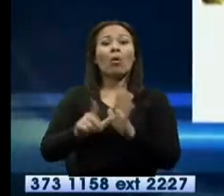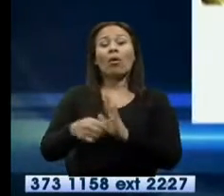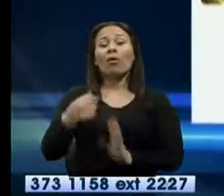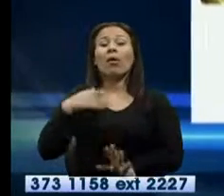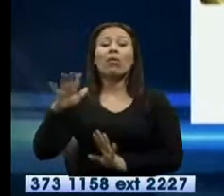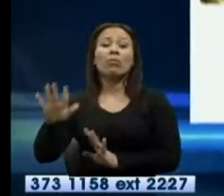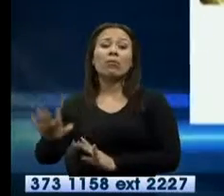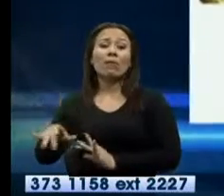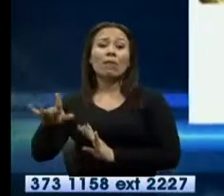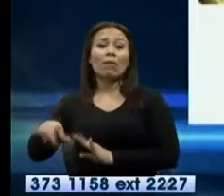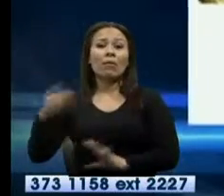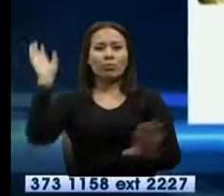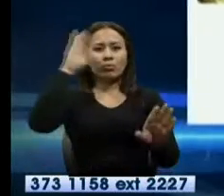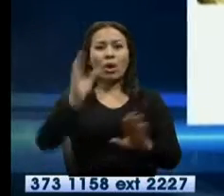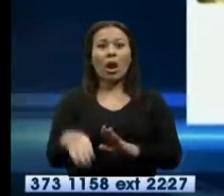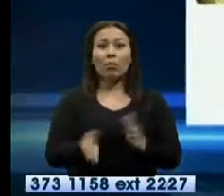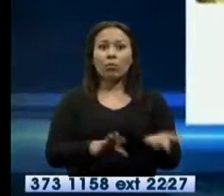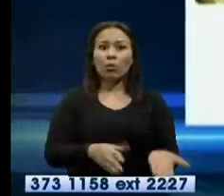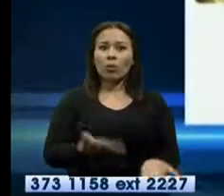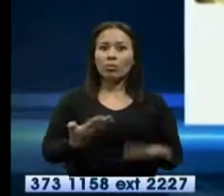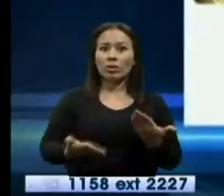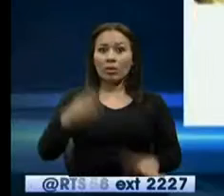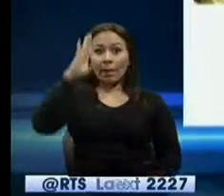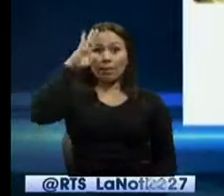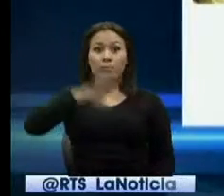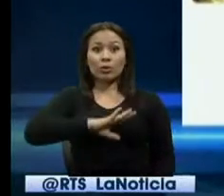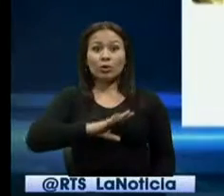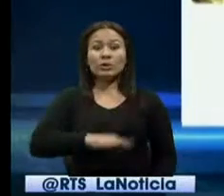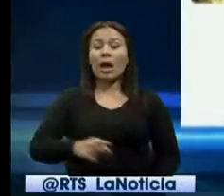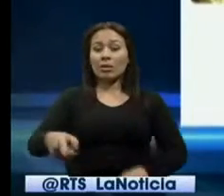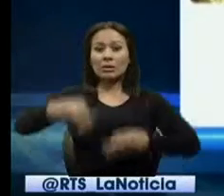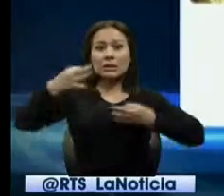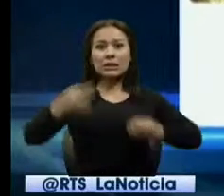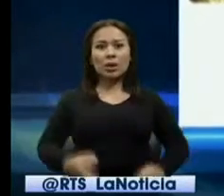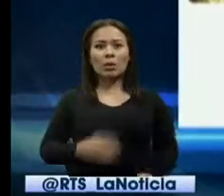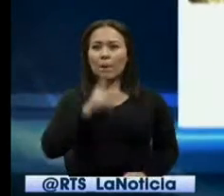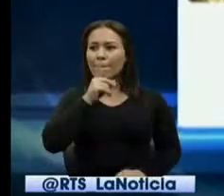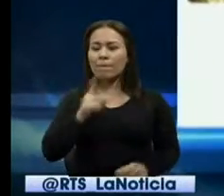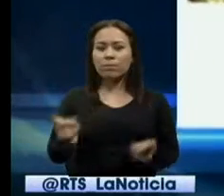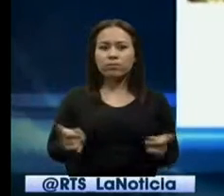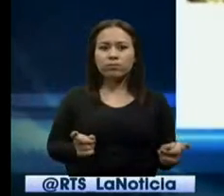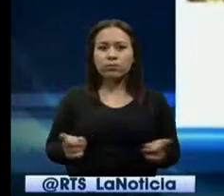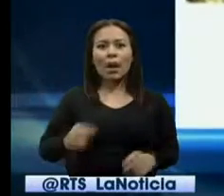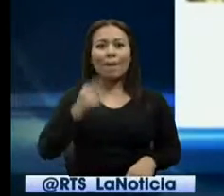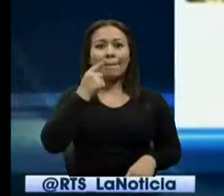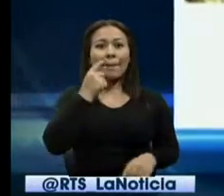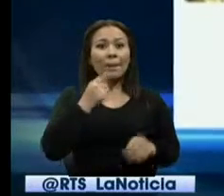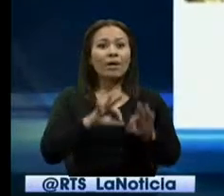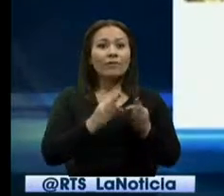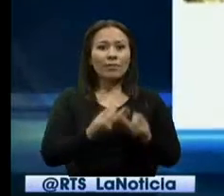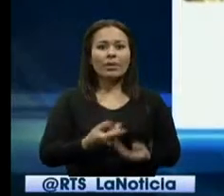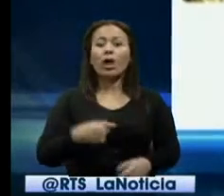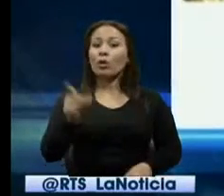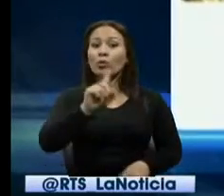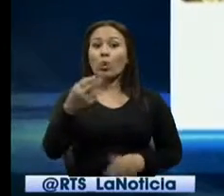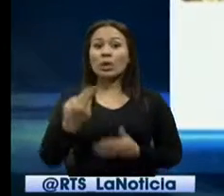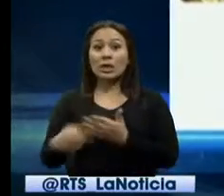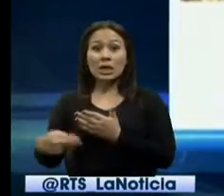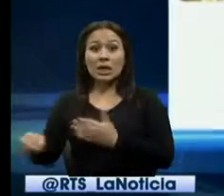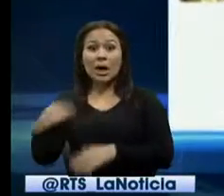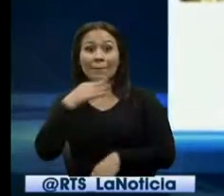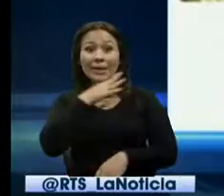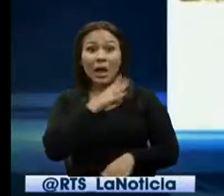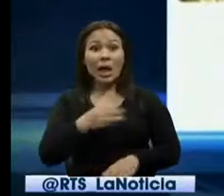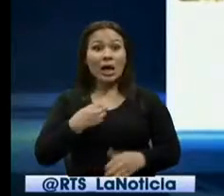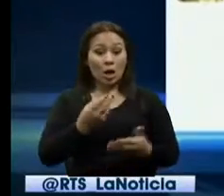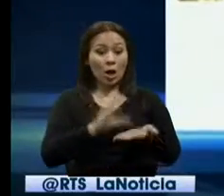victimizarse. Buscan un muerto. Policía, a ser firme pero prudentes. Padres de familia, a rechazar que estos